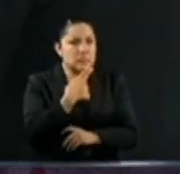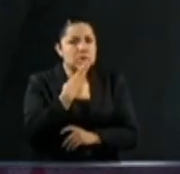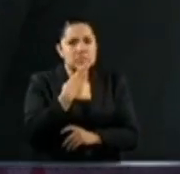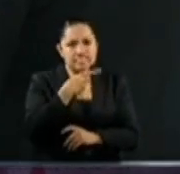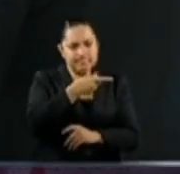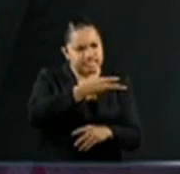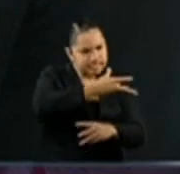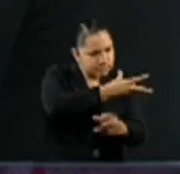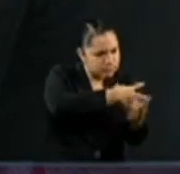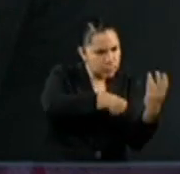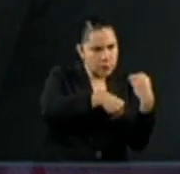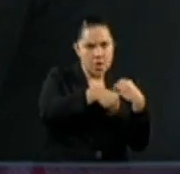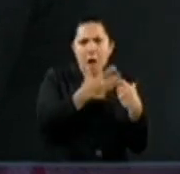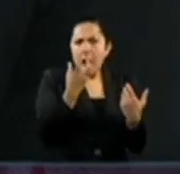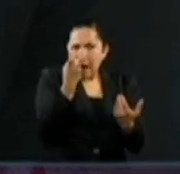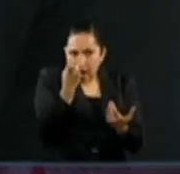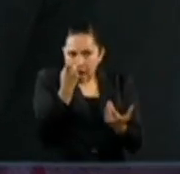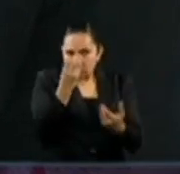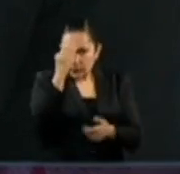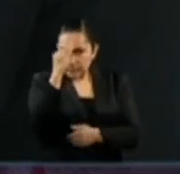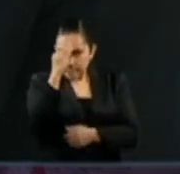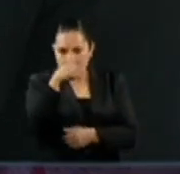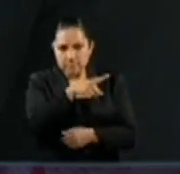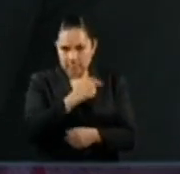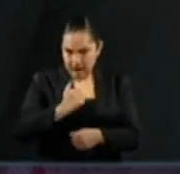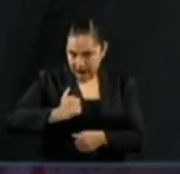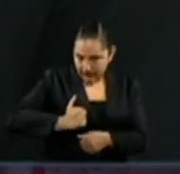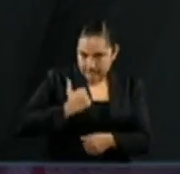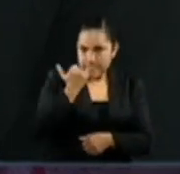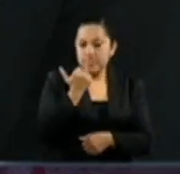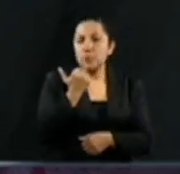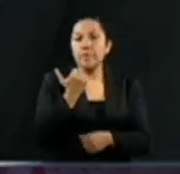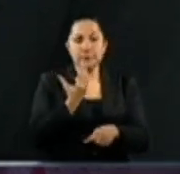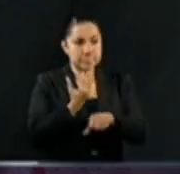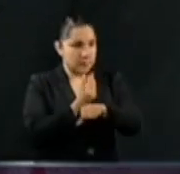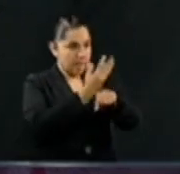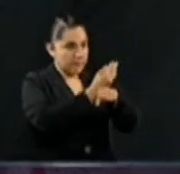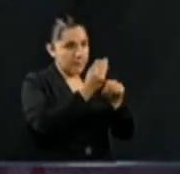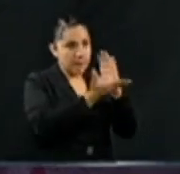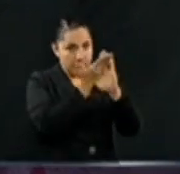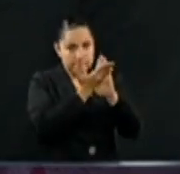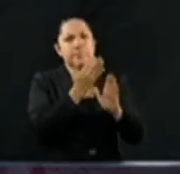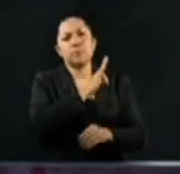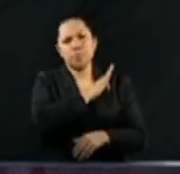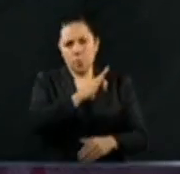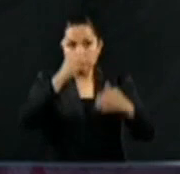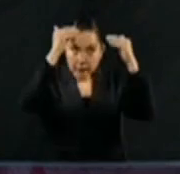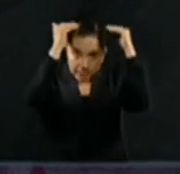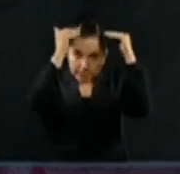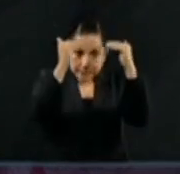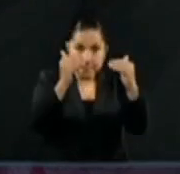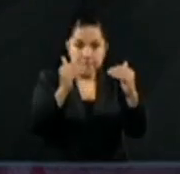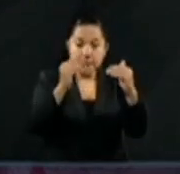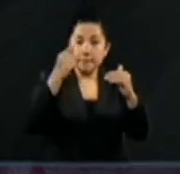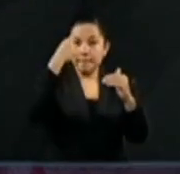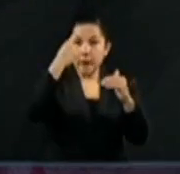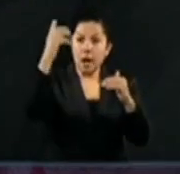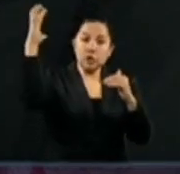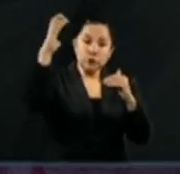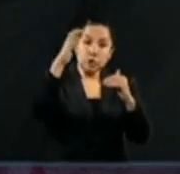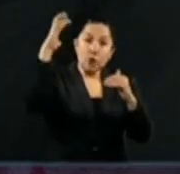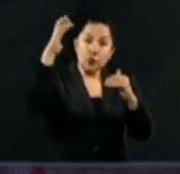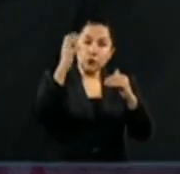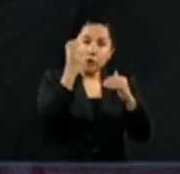energía eléctrica mediante paneles solares fotovoltaicos, los cuales generan este tipo de energía que es inagotable y por supuesto